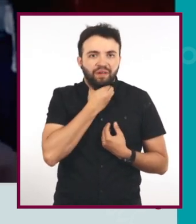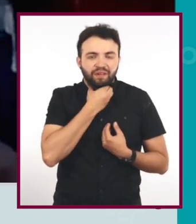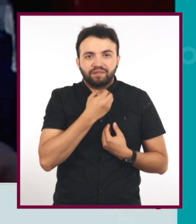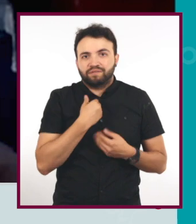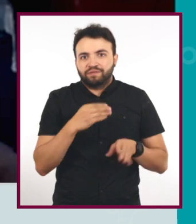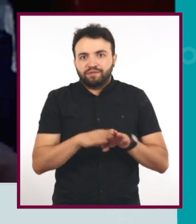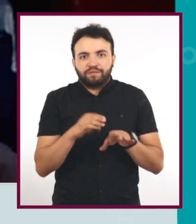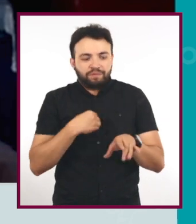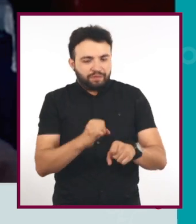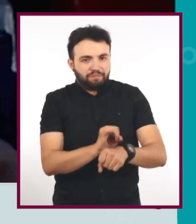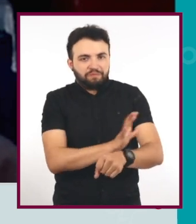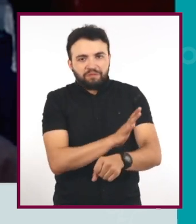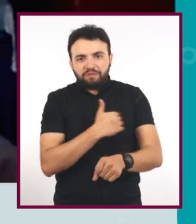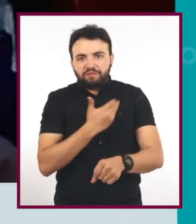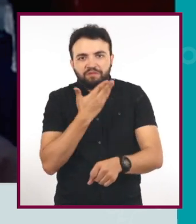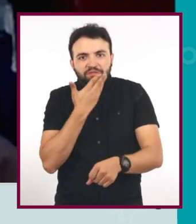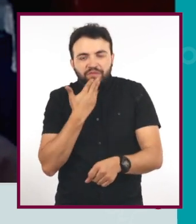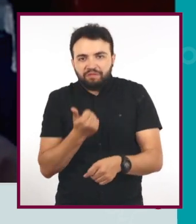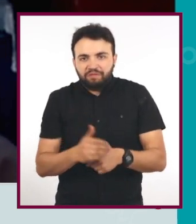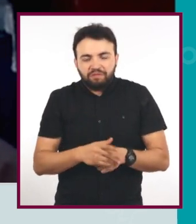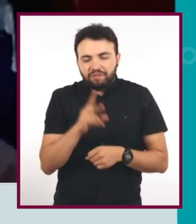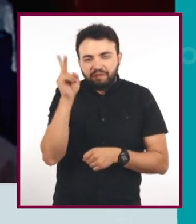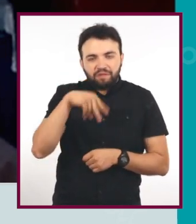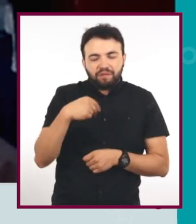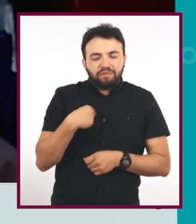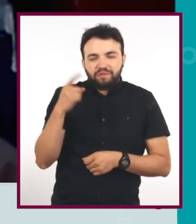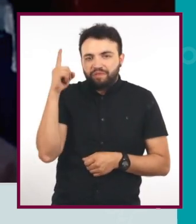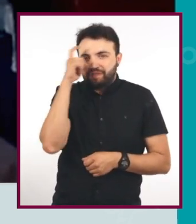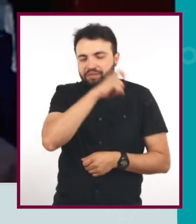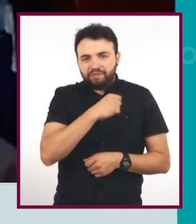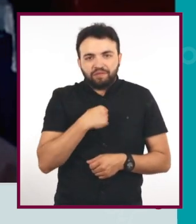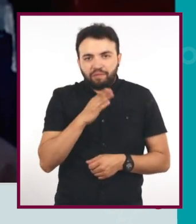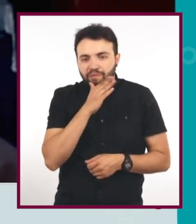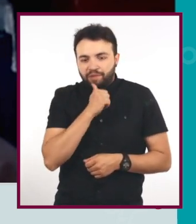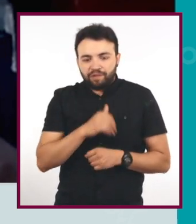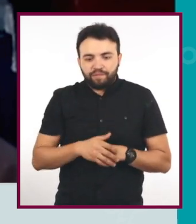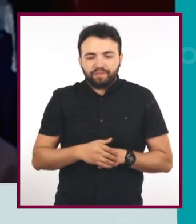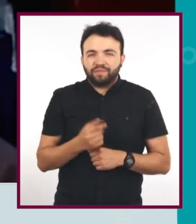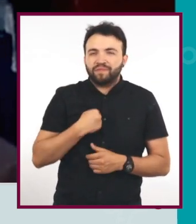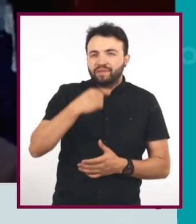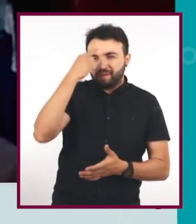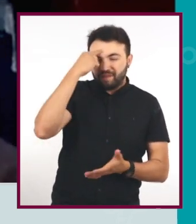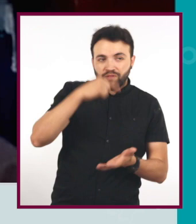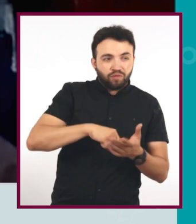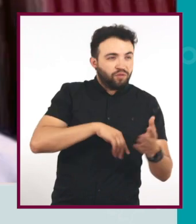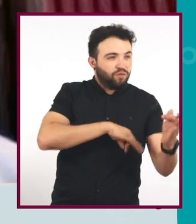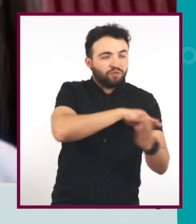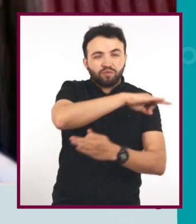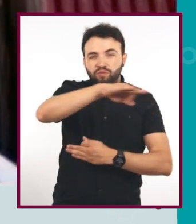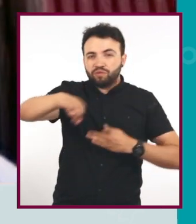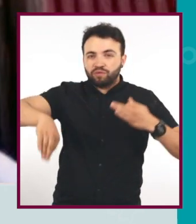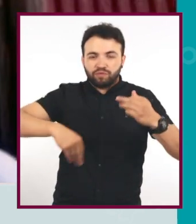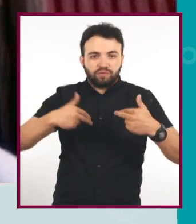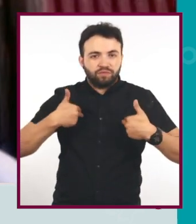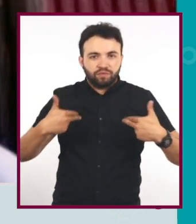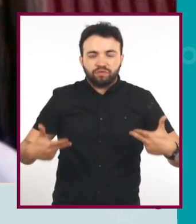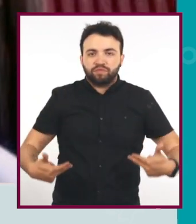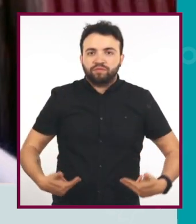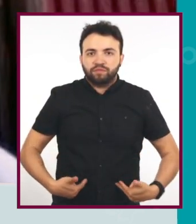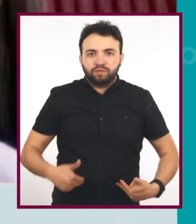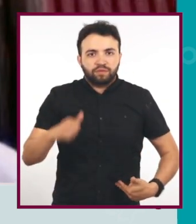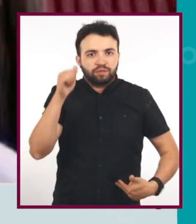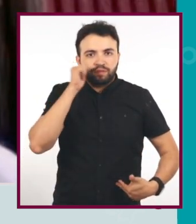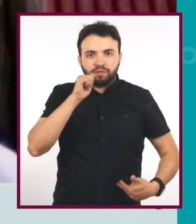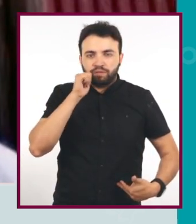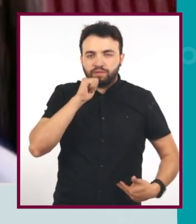el ámbito emocional y en el ámbito social sería muy complicada y muy difícil definitivamente. Creo que los